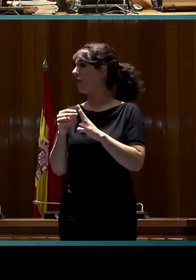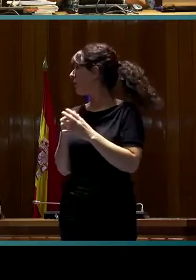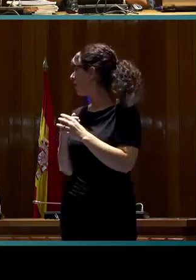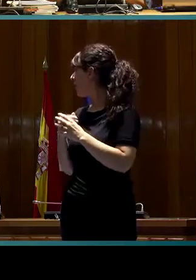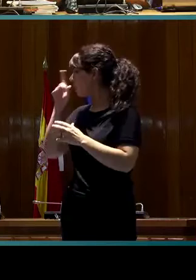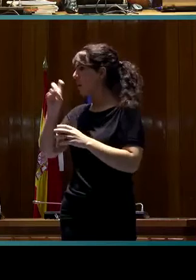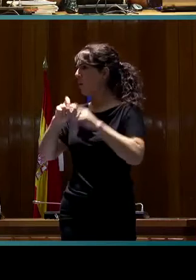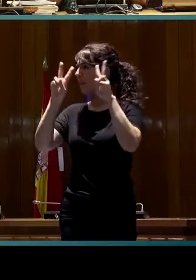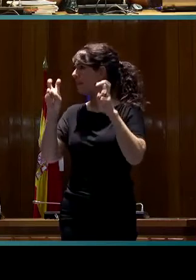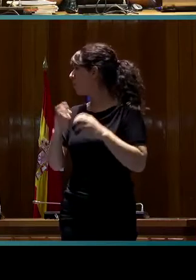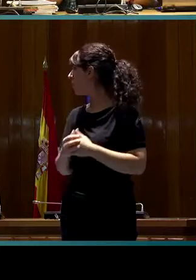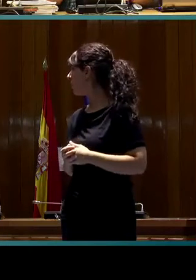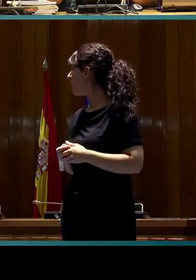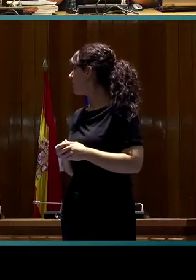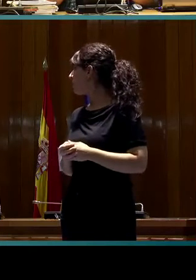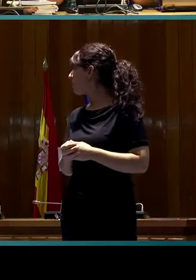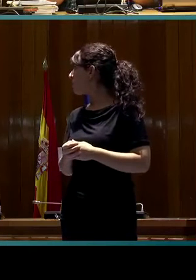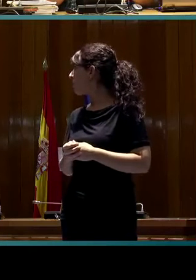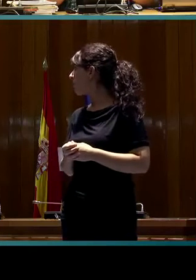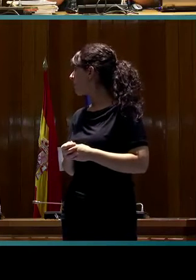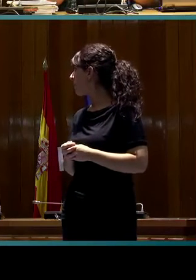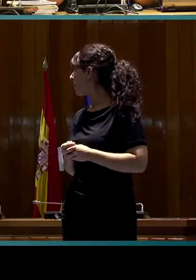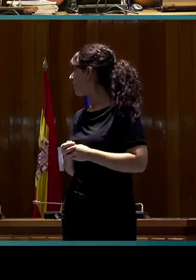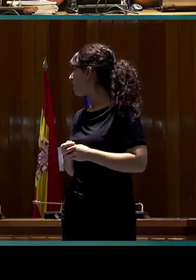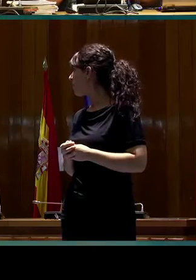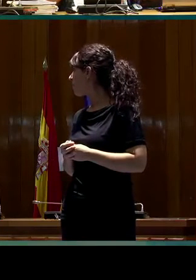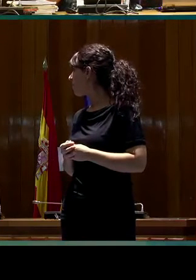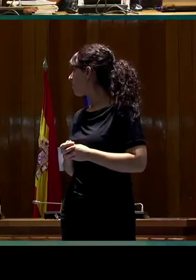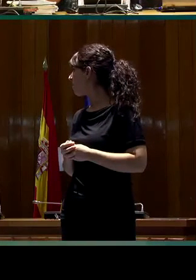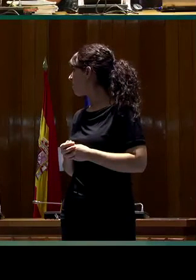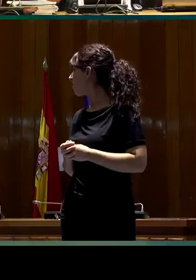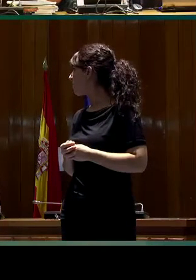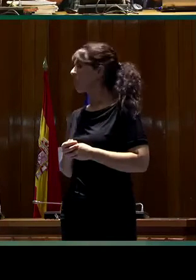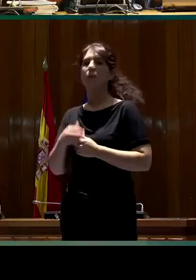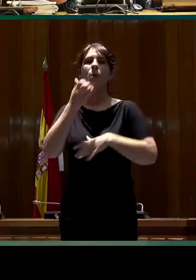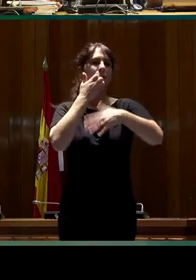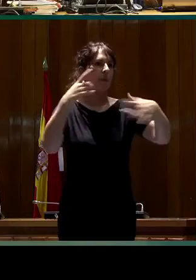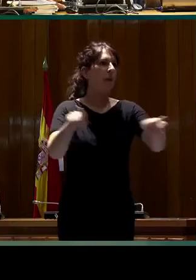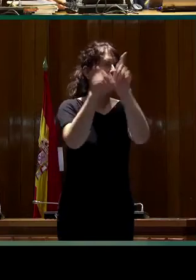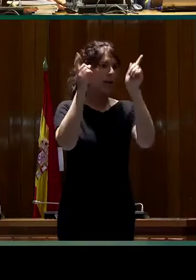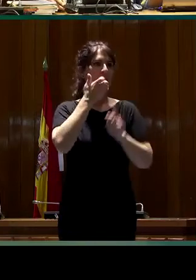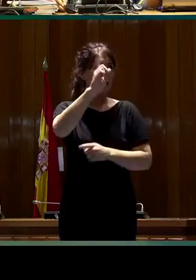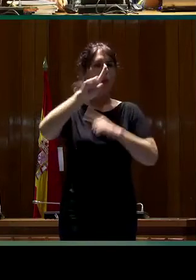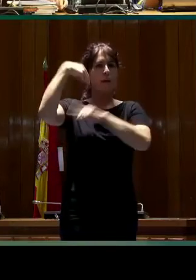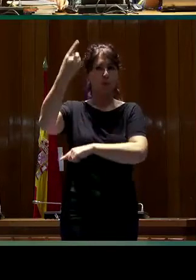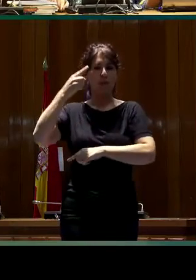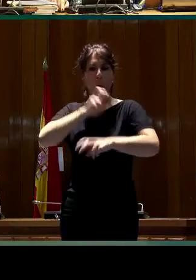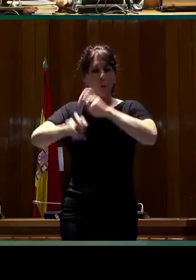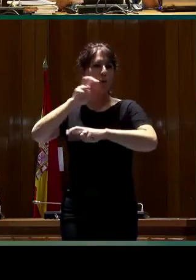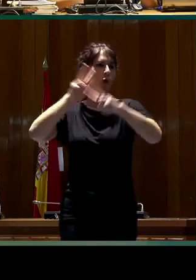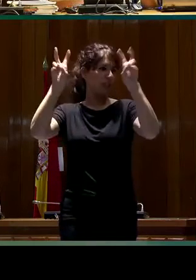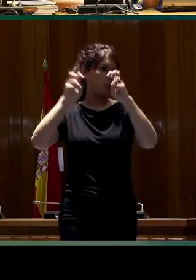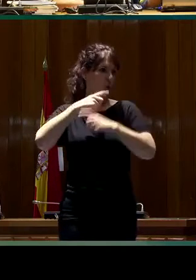acuerdo del título del vídeo, a ver si lo tengo aquí. Bueno, si no os lo digo luego, para no entretenerme, en